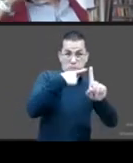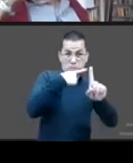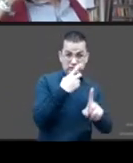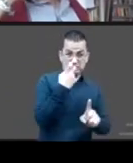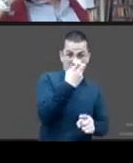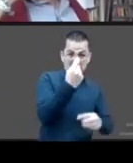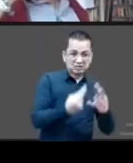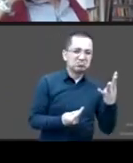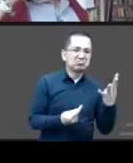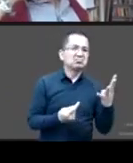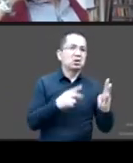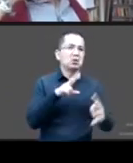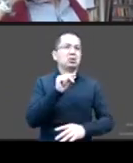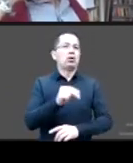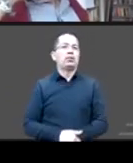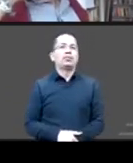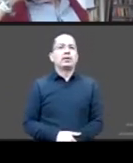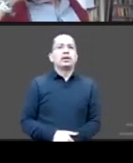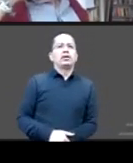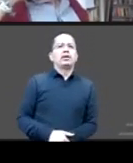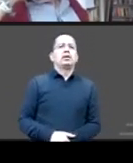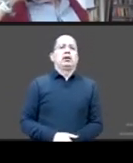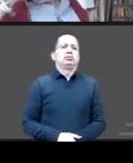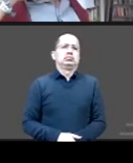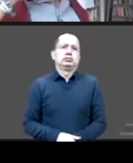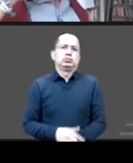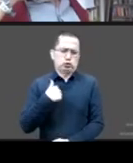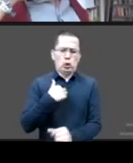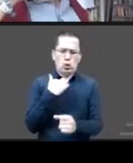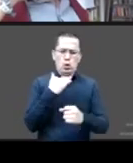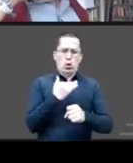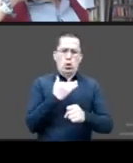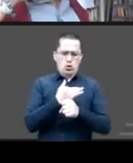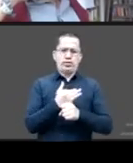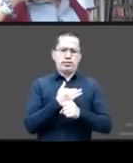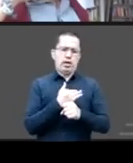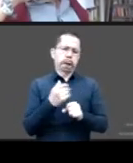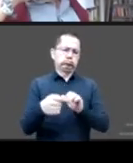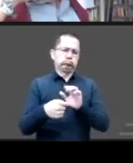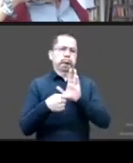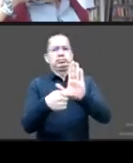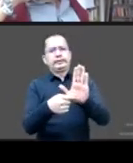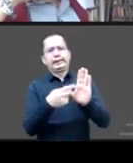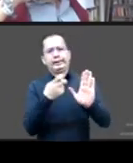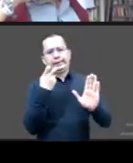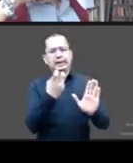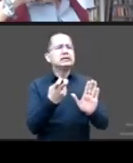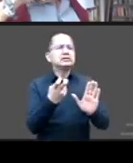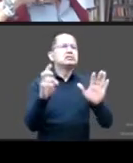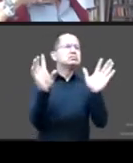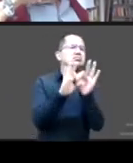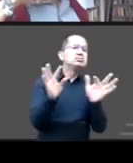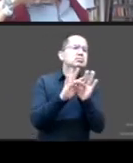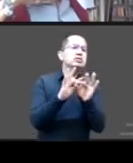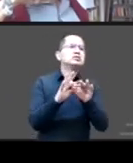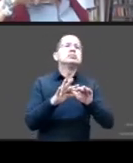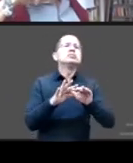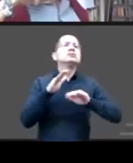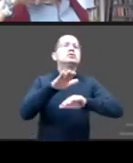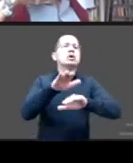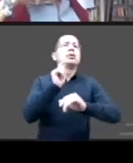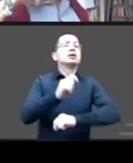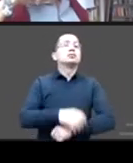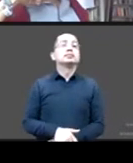quisiera decirles que en este caso lo que yo les voy a presentar en los siguientes minutos tiene que ver justo con los